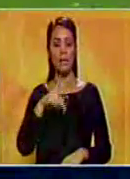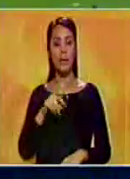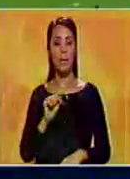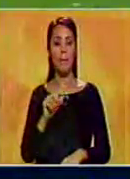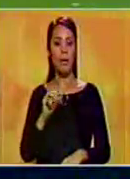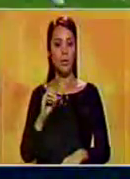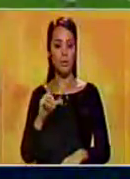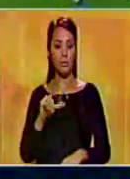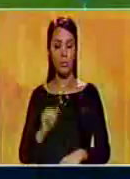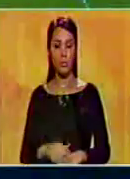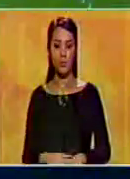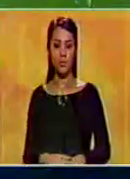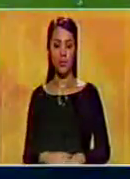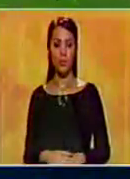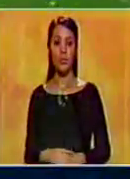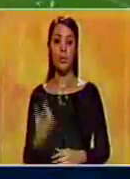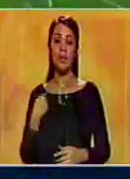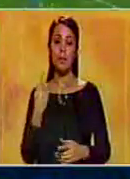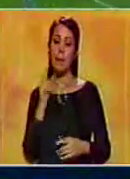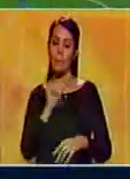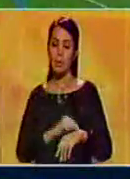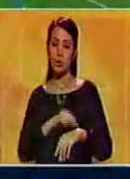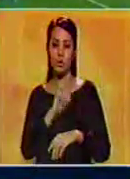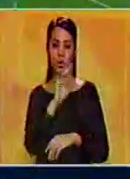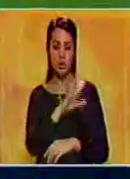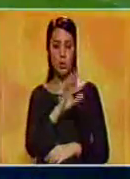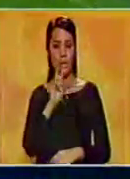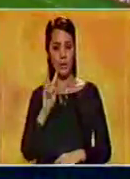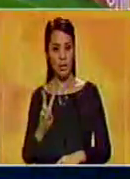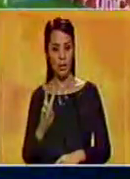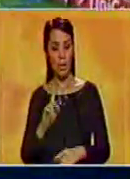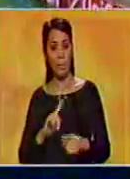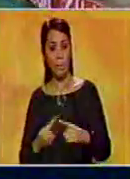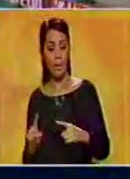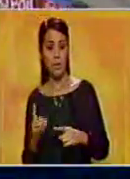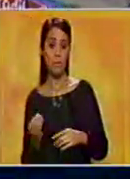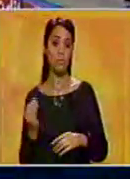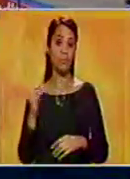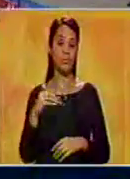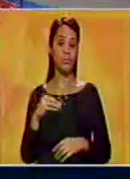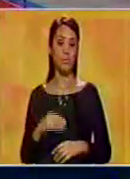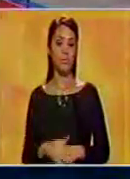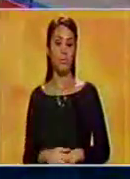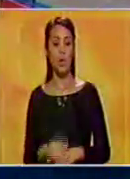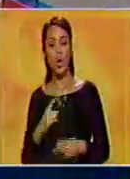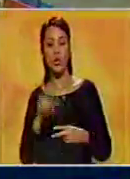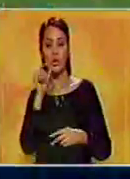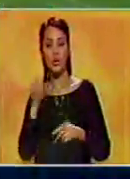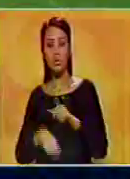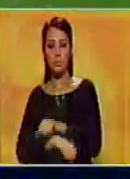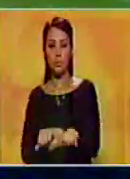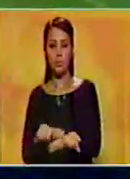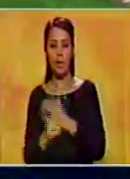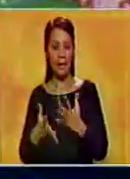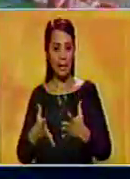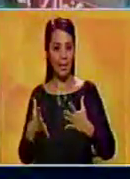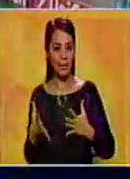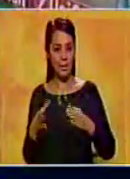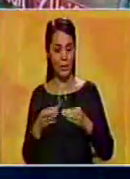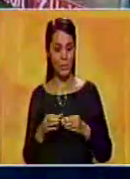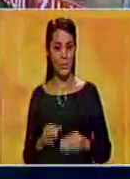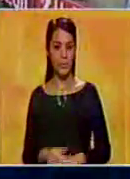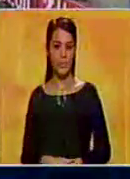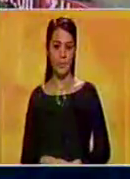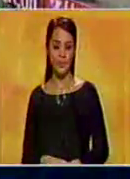Adam Ounas adelantó al cuadro partenopeo al minuto 52, pero dos tantos de Timo Werner y otro de Bruma le dieron el triunfo al elenco